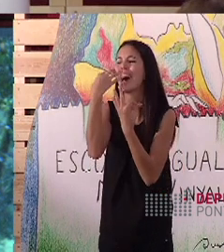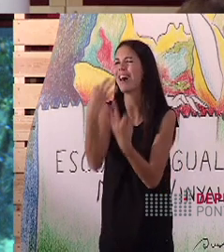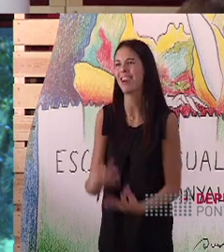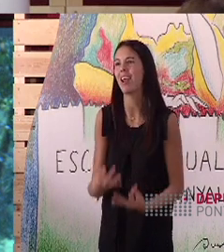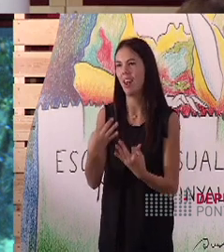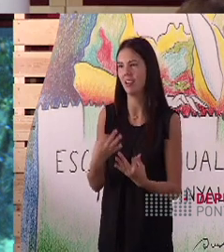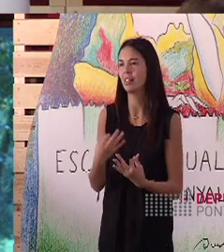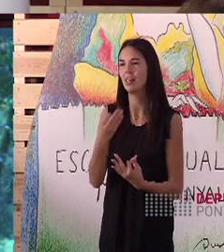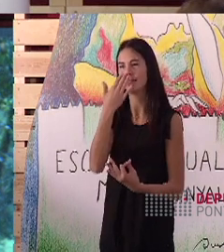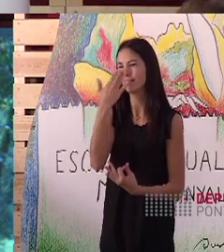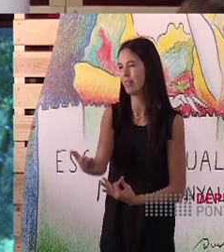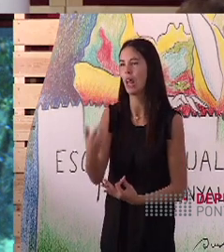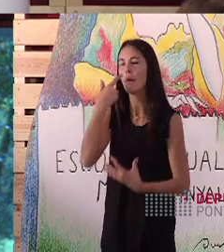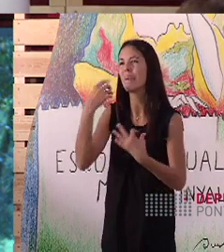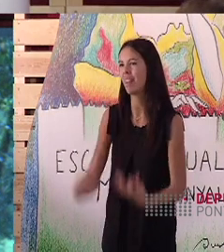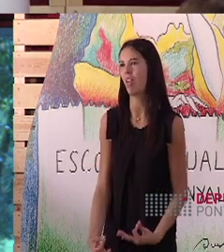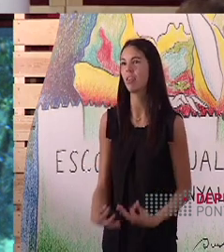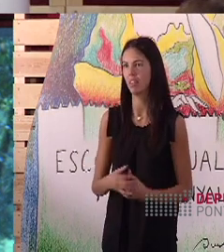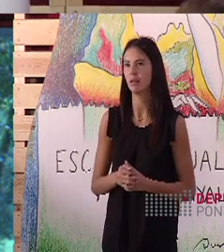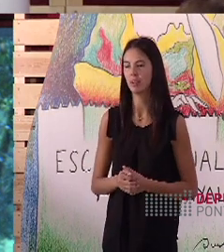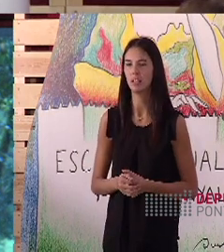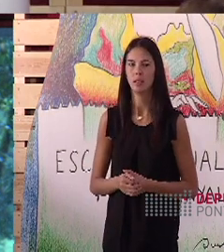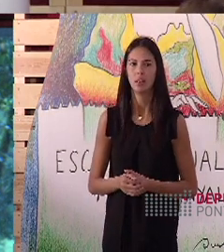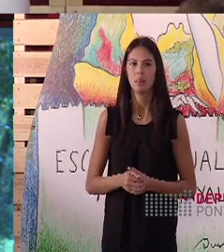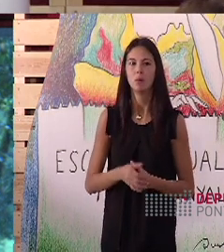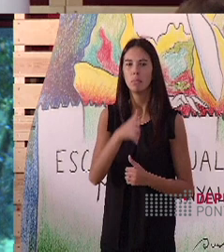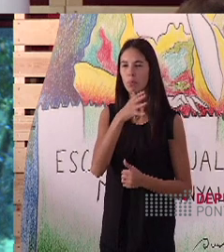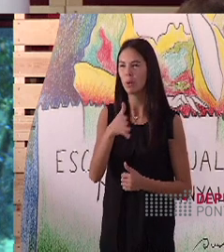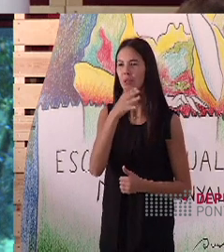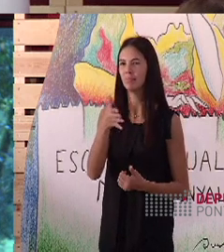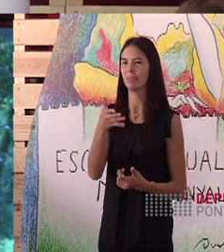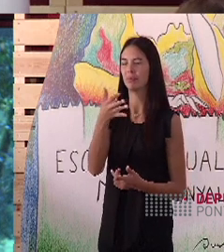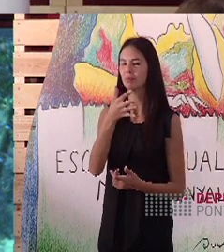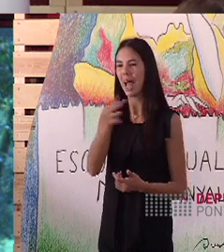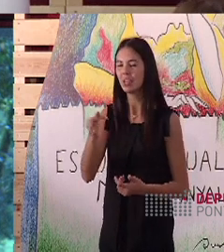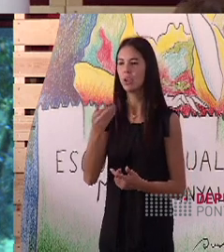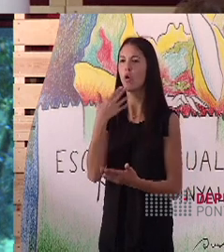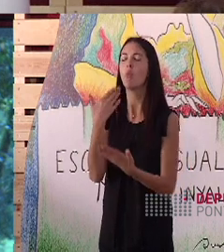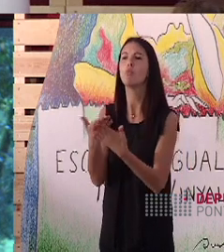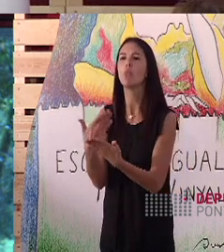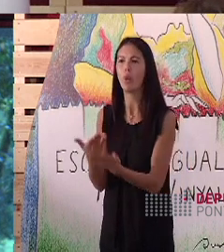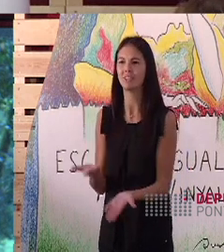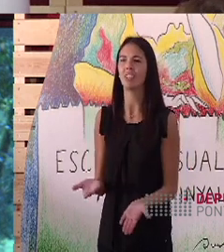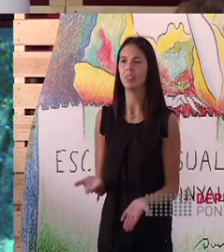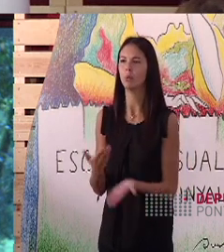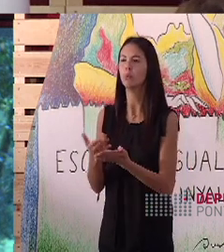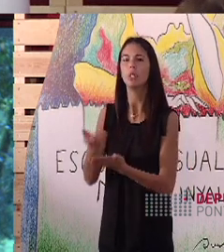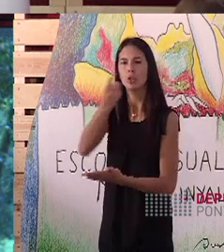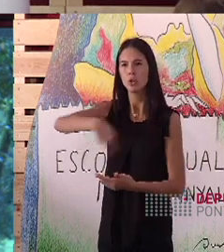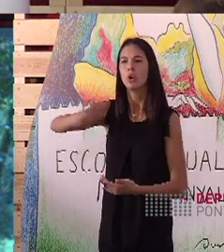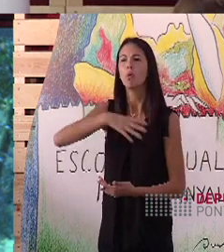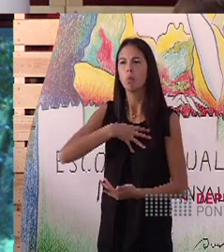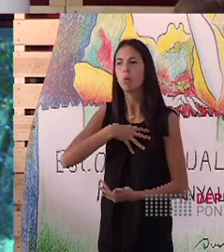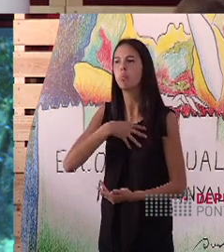de datos, da verdade, aparte deso de aquí, tamén saian propostas que poidamos elevar